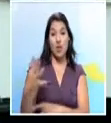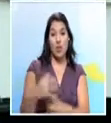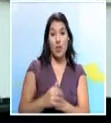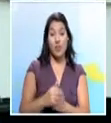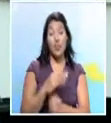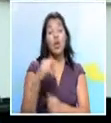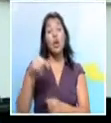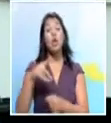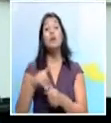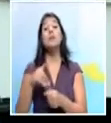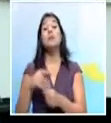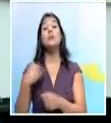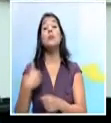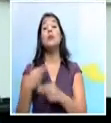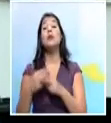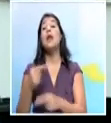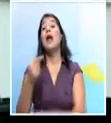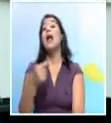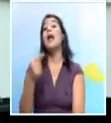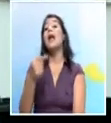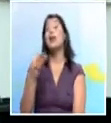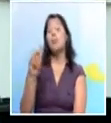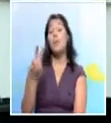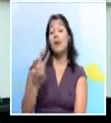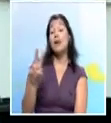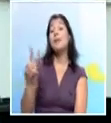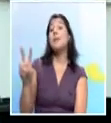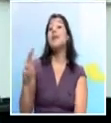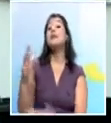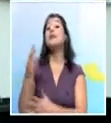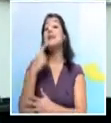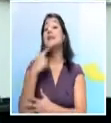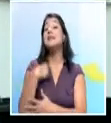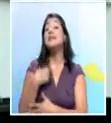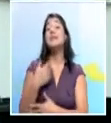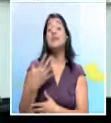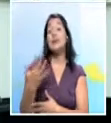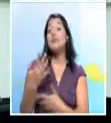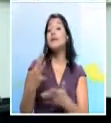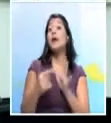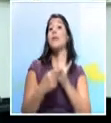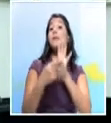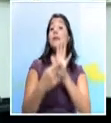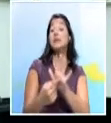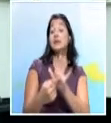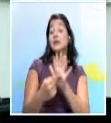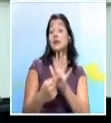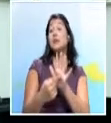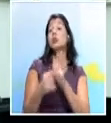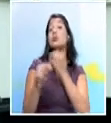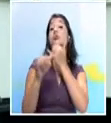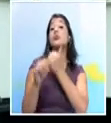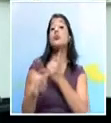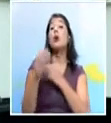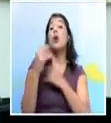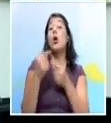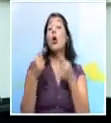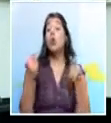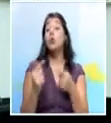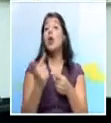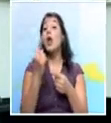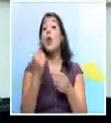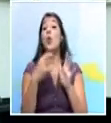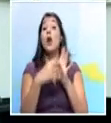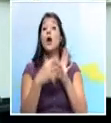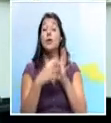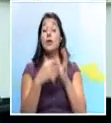Y el diputado Gerardo Vargas Varela confirmó a RTN Noticias que presentó una acción de inconstitucionalidad contra uno de los